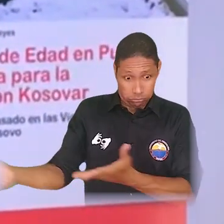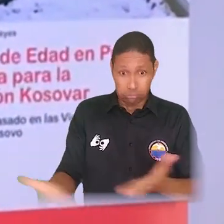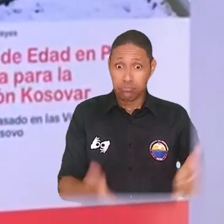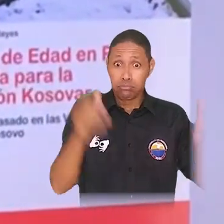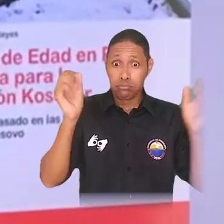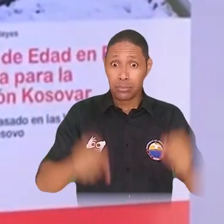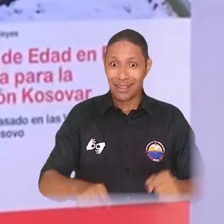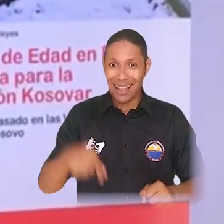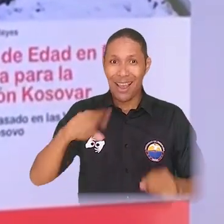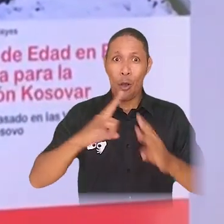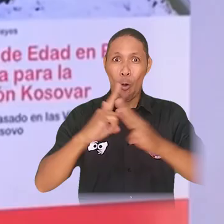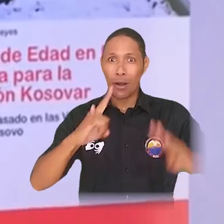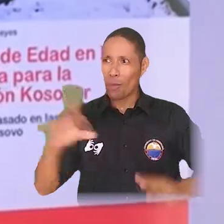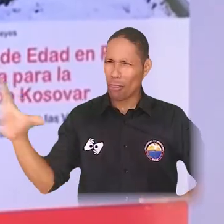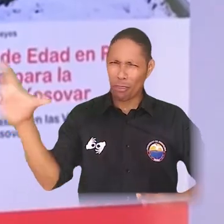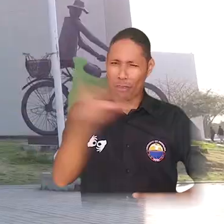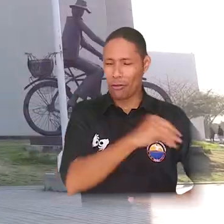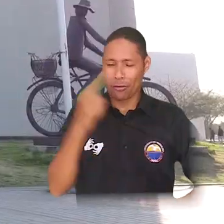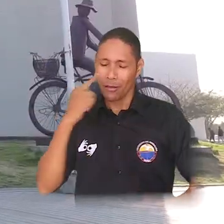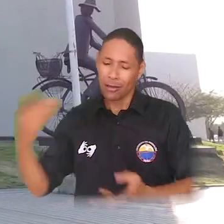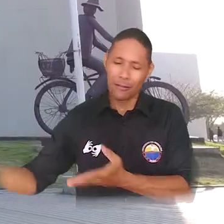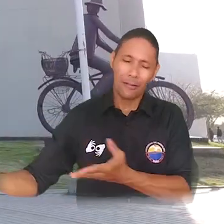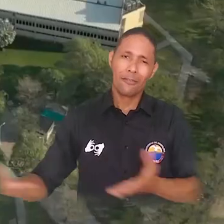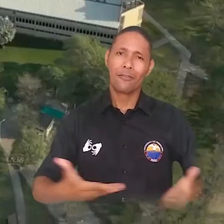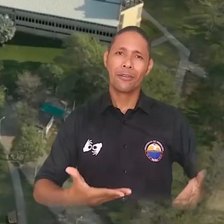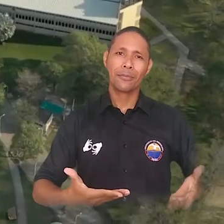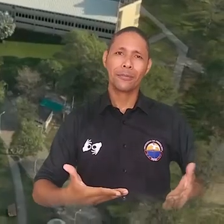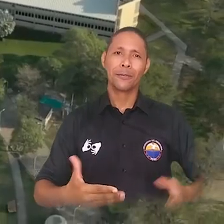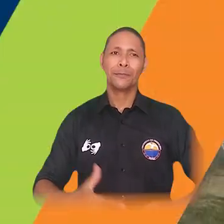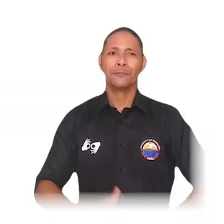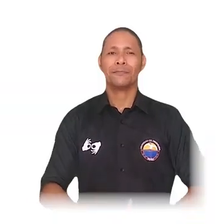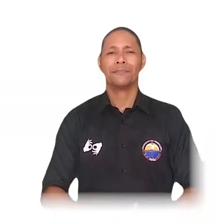nuestra casa de estudios todos son bienvenidos.